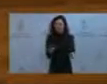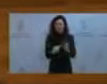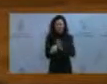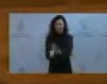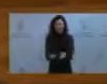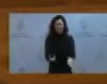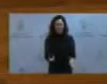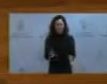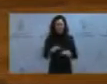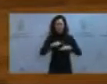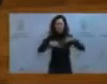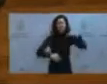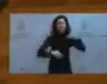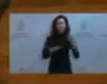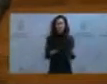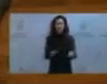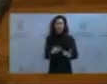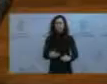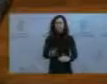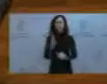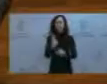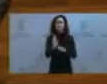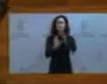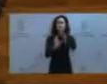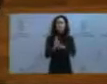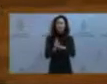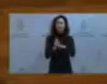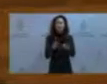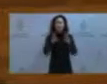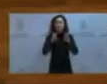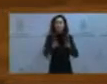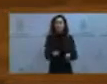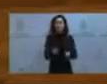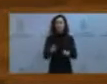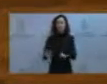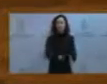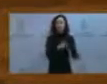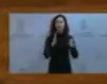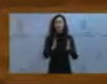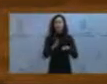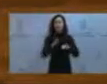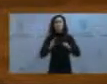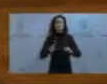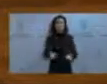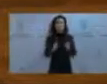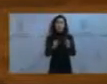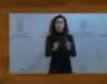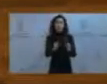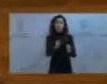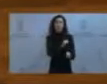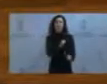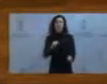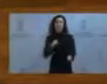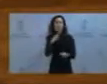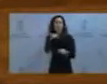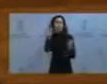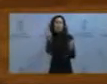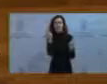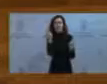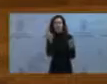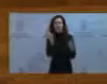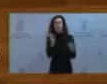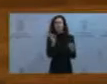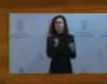una inequidad y, por lo tanto, planteamos un nuevo proceso de contratación público-privada, en la cual se empleen todos los